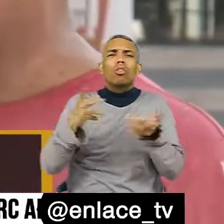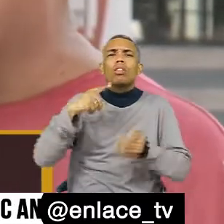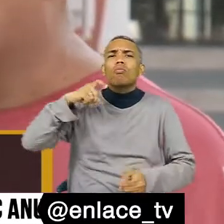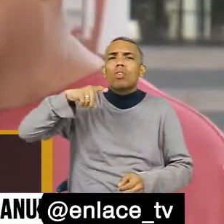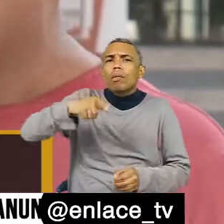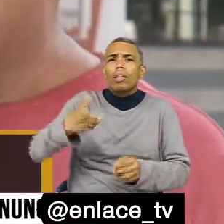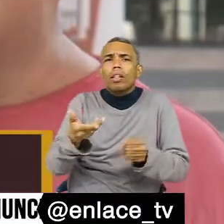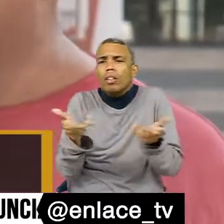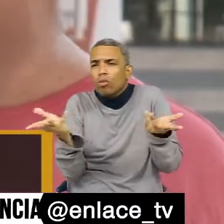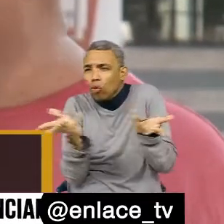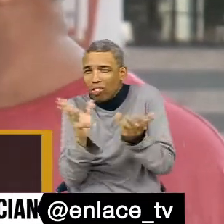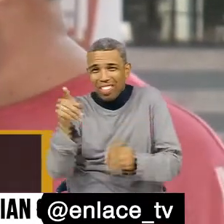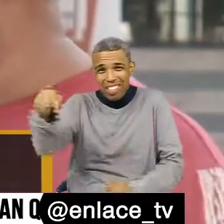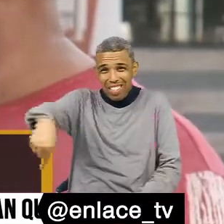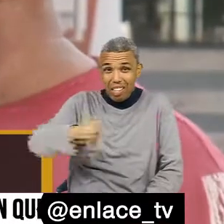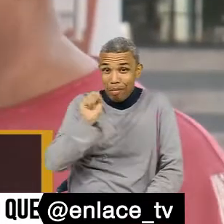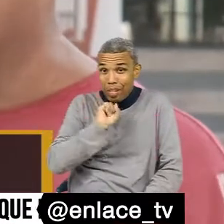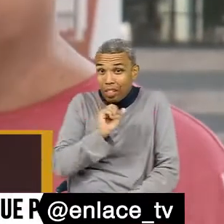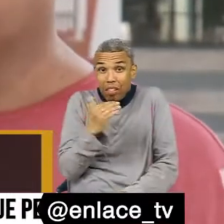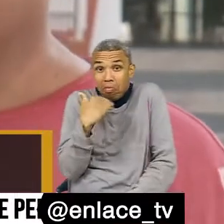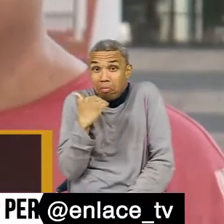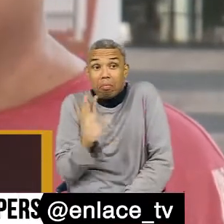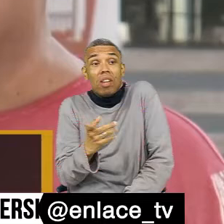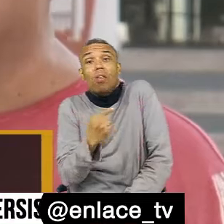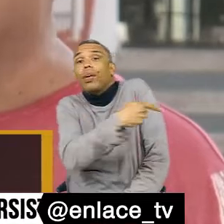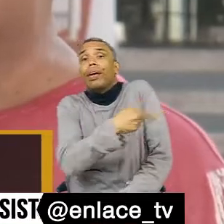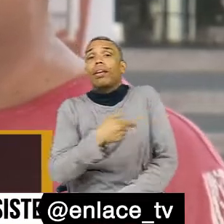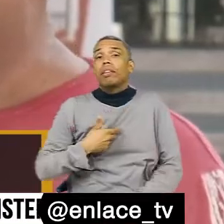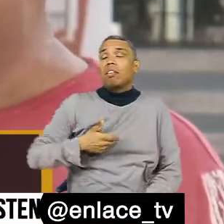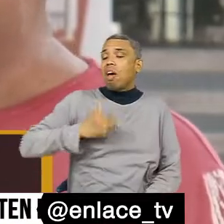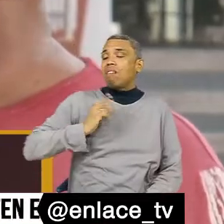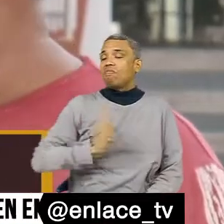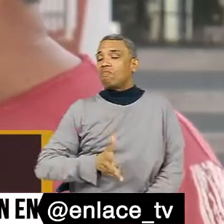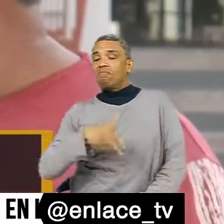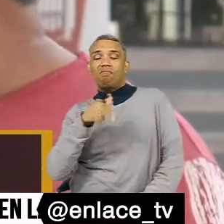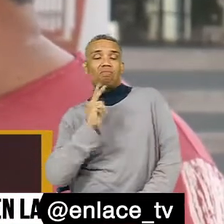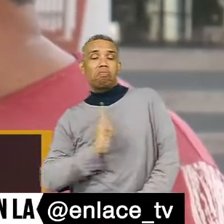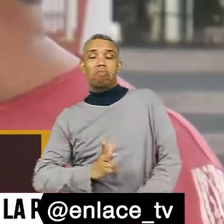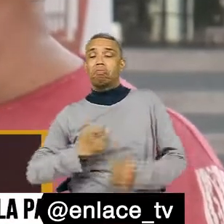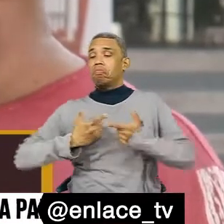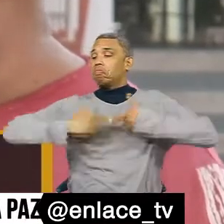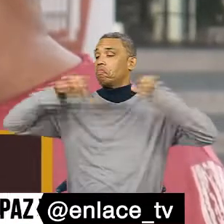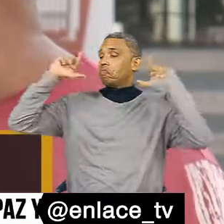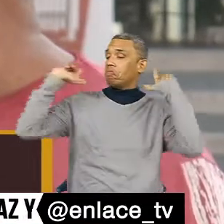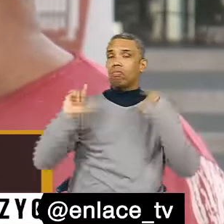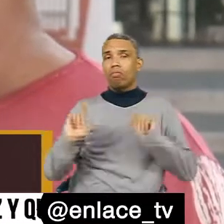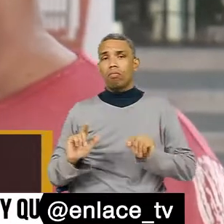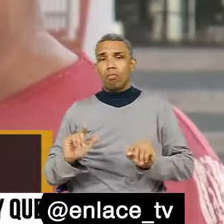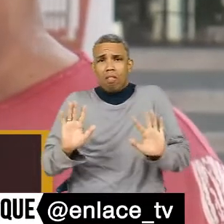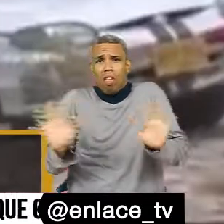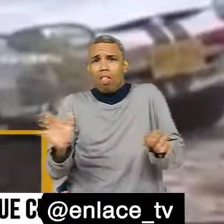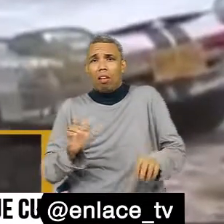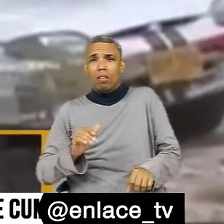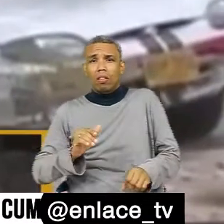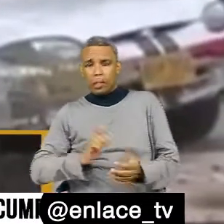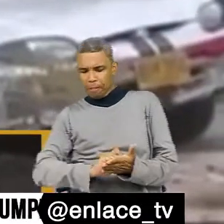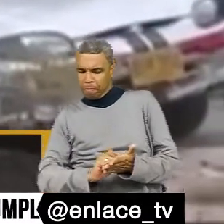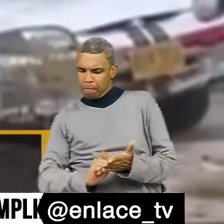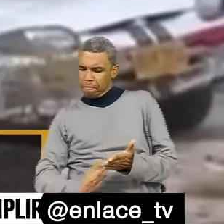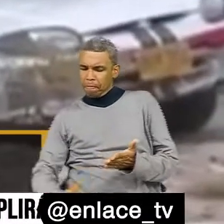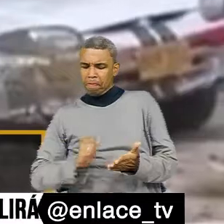hermana, no sabemos. La cuestión es que él se mueve tranquilamente porque en este instante no hay una orden de captura la cual lo